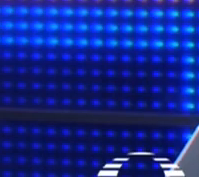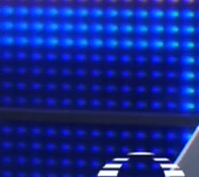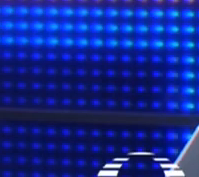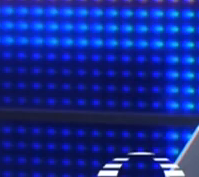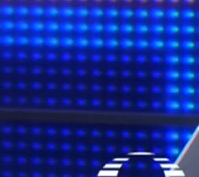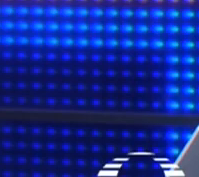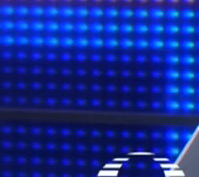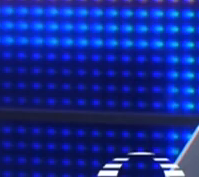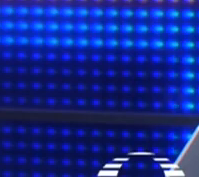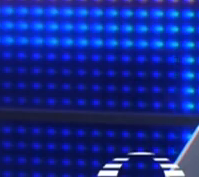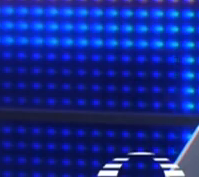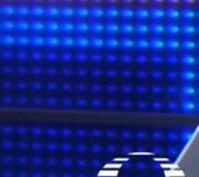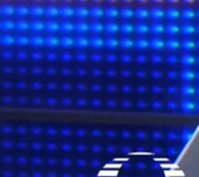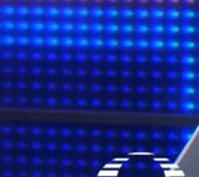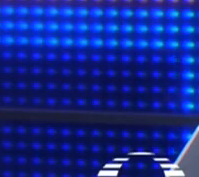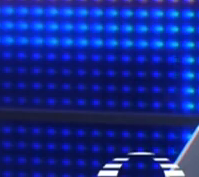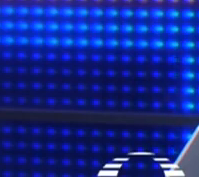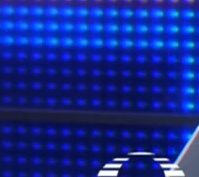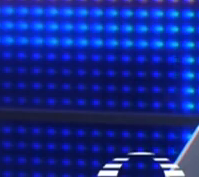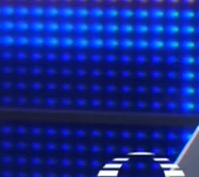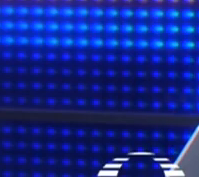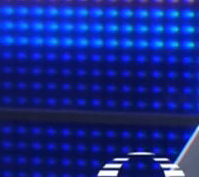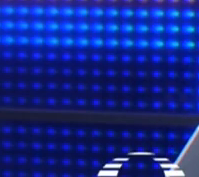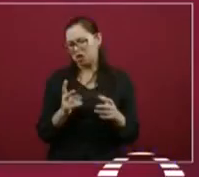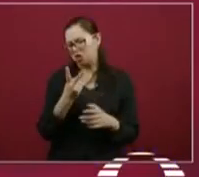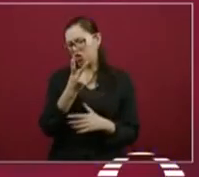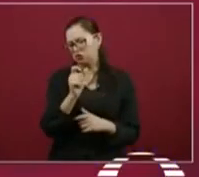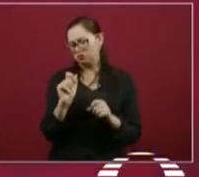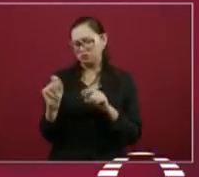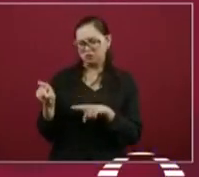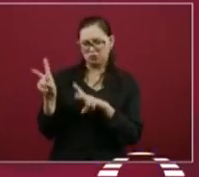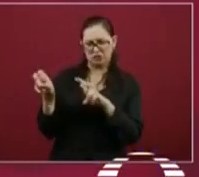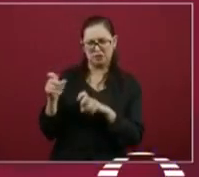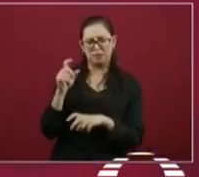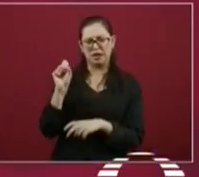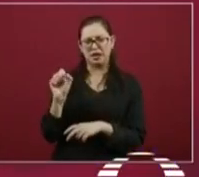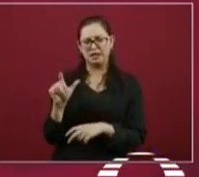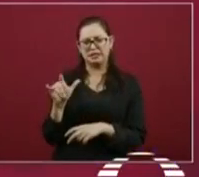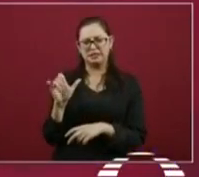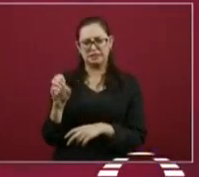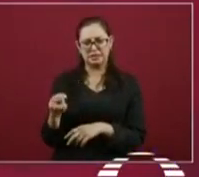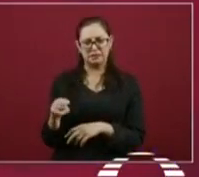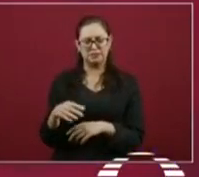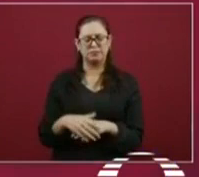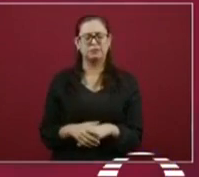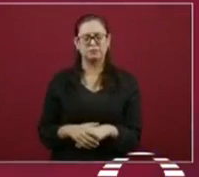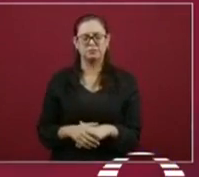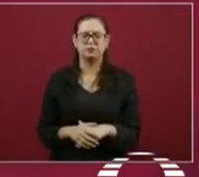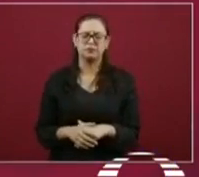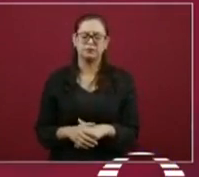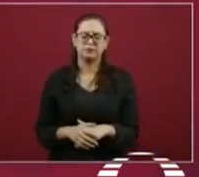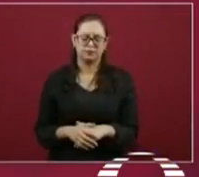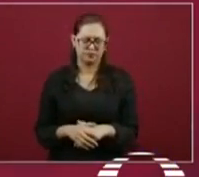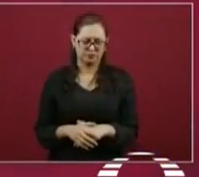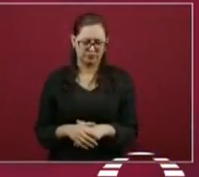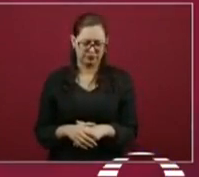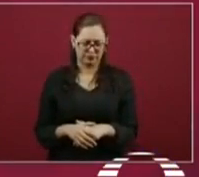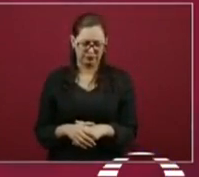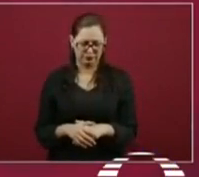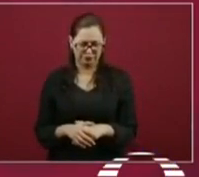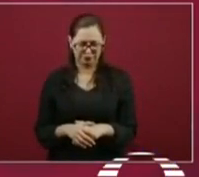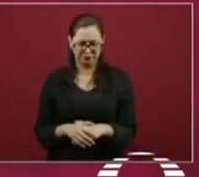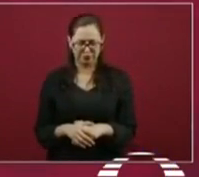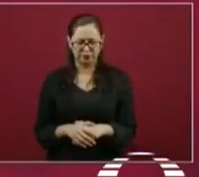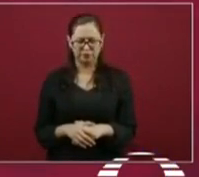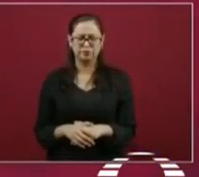impacta muchísimo en el mundo financiero en las pláticas que hemos tenido con el ingeniero